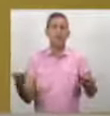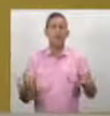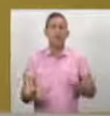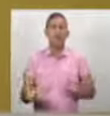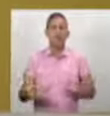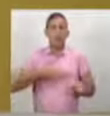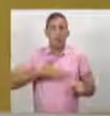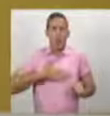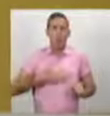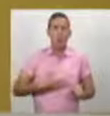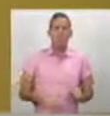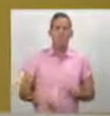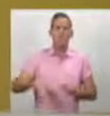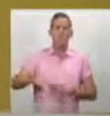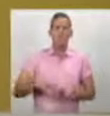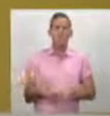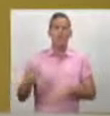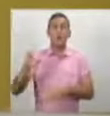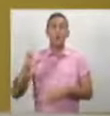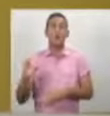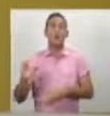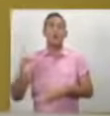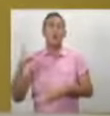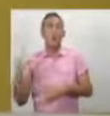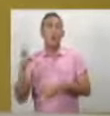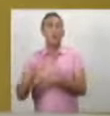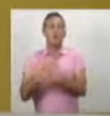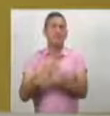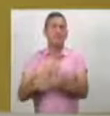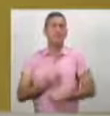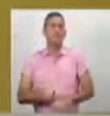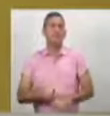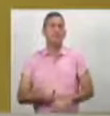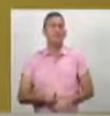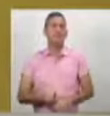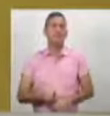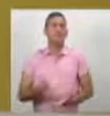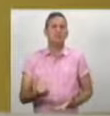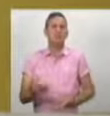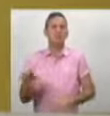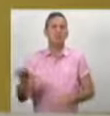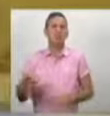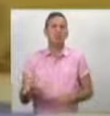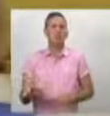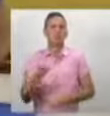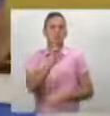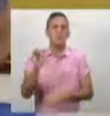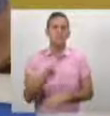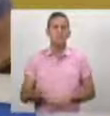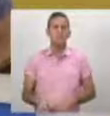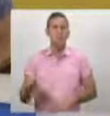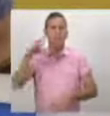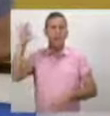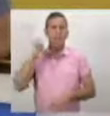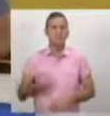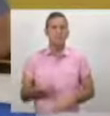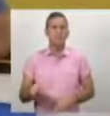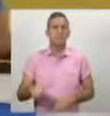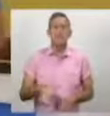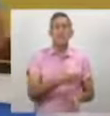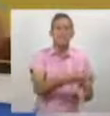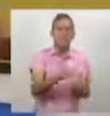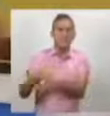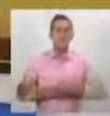una propia definición de célula que te va a ayudar, por supuesto, a entender esa gran diversidad que encontramos